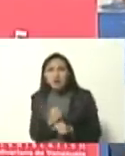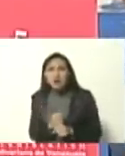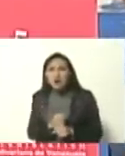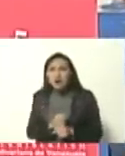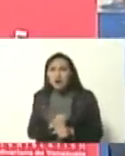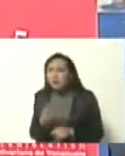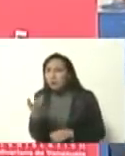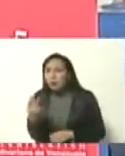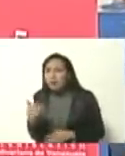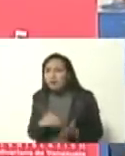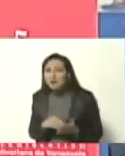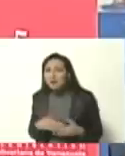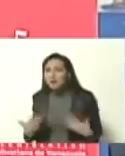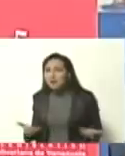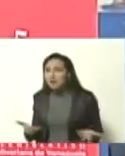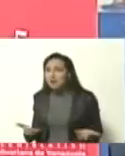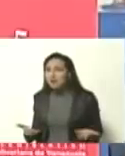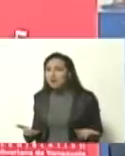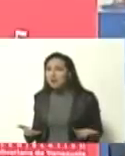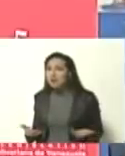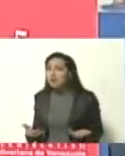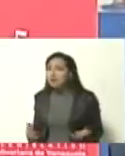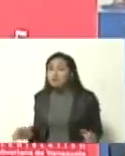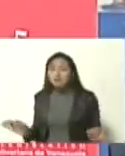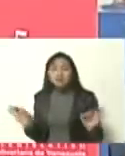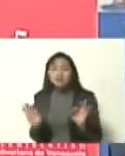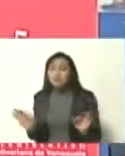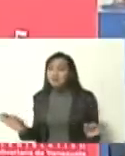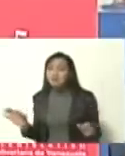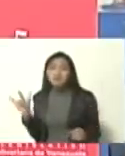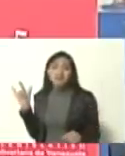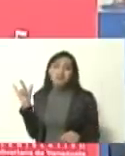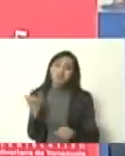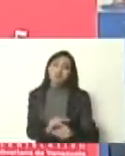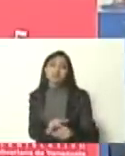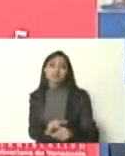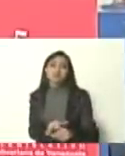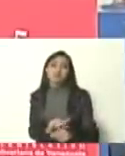¿Adivinen? Ni una vez, los muy vagos.